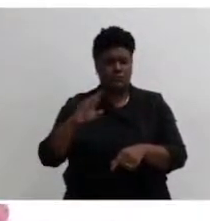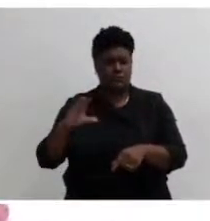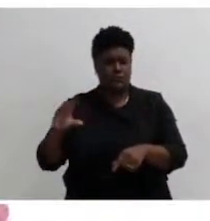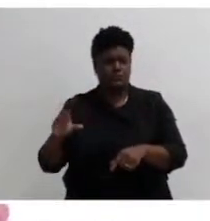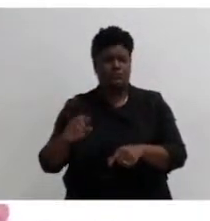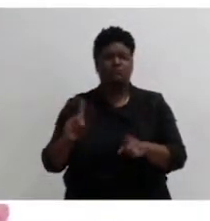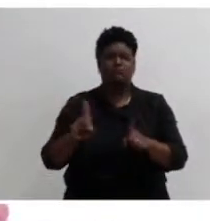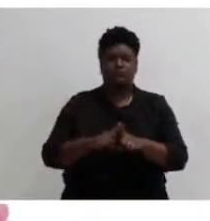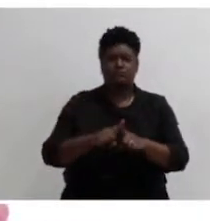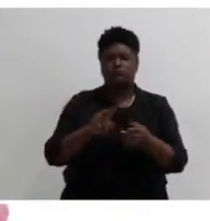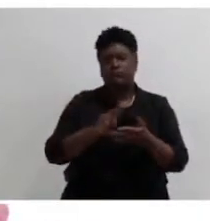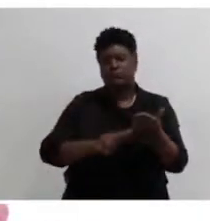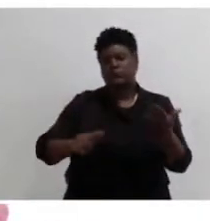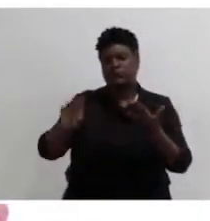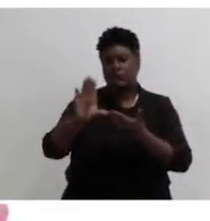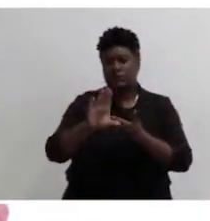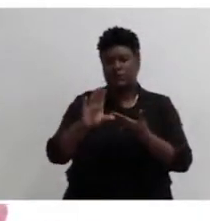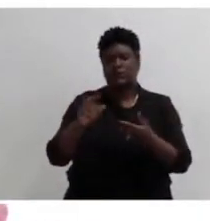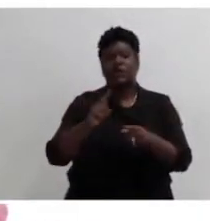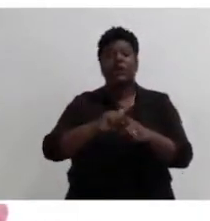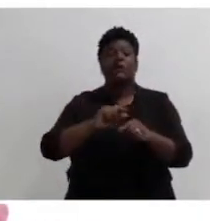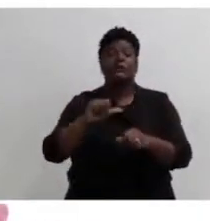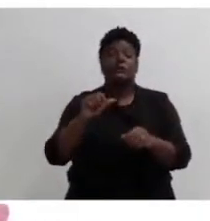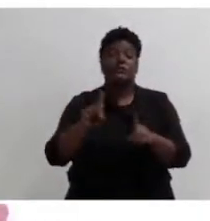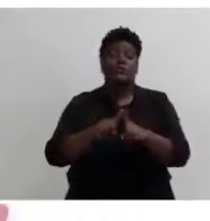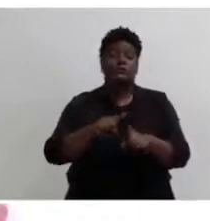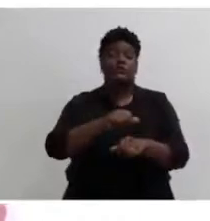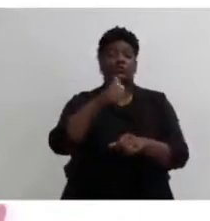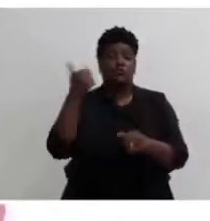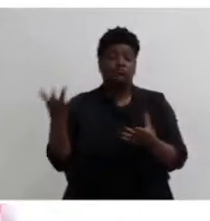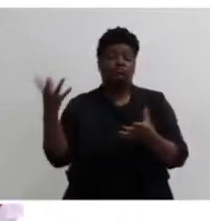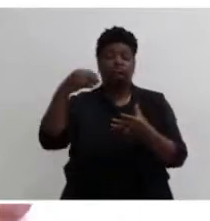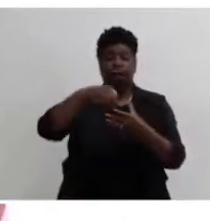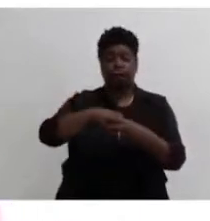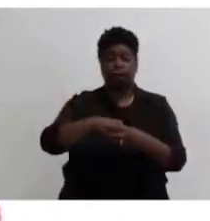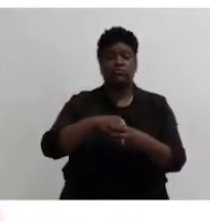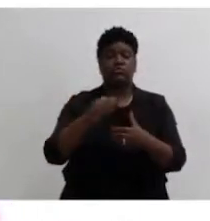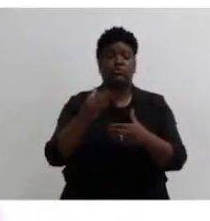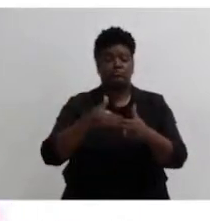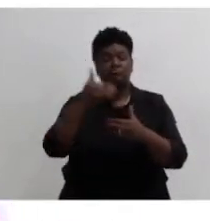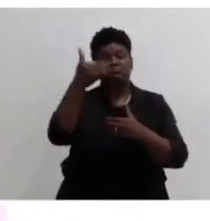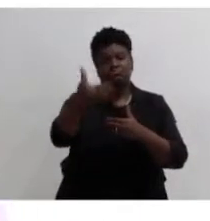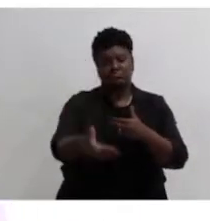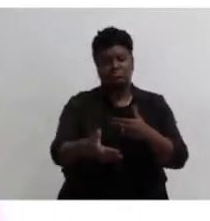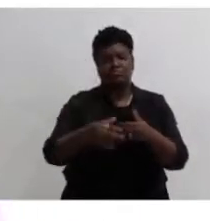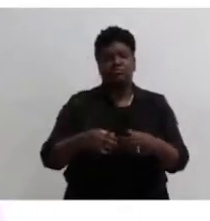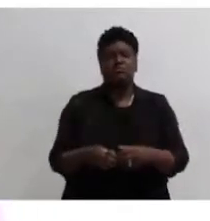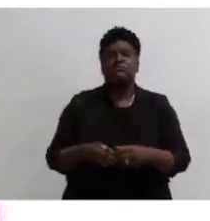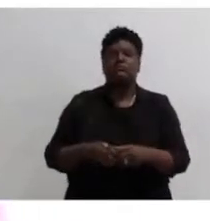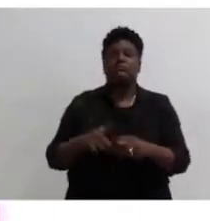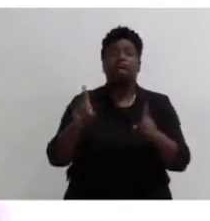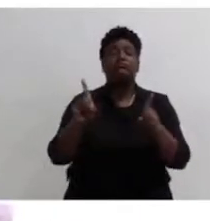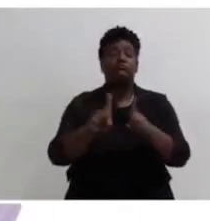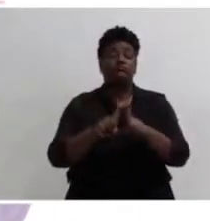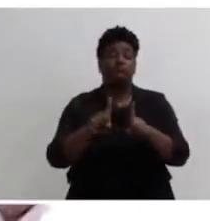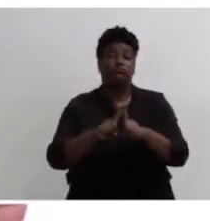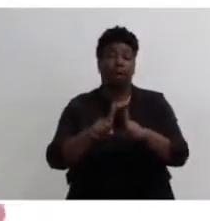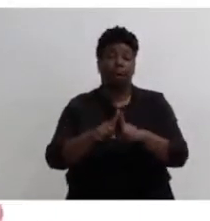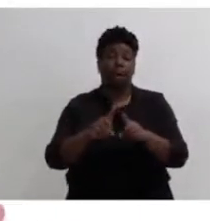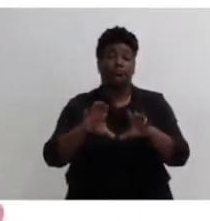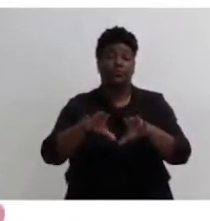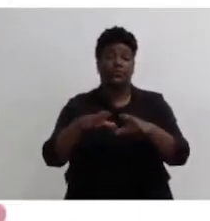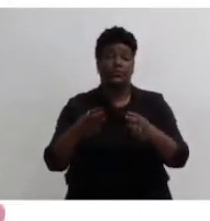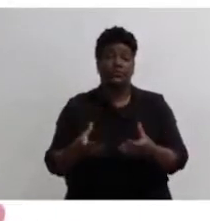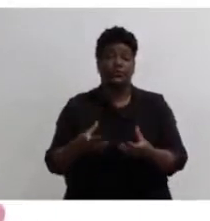los próximos días. Así como nuestro agradecimiento a representantes del sector empresarial y de zonas francas de las